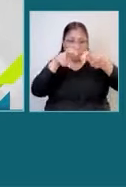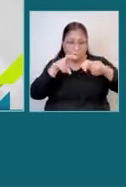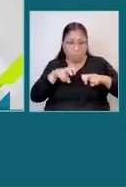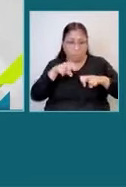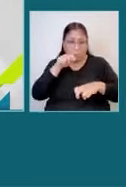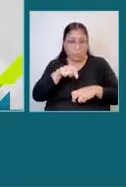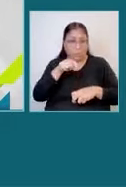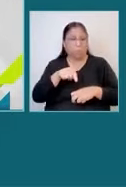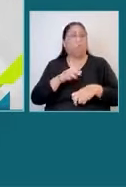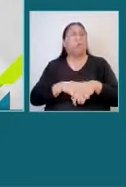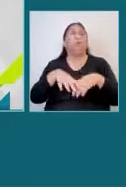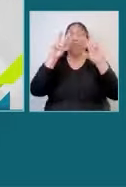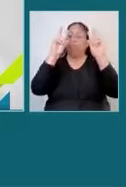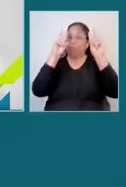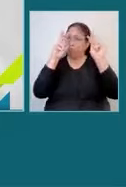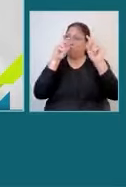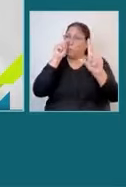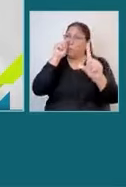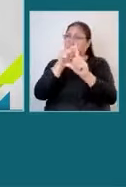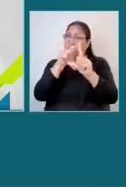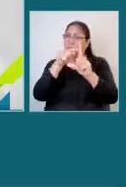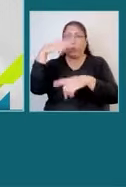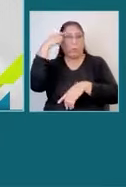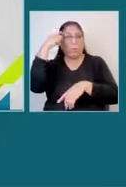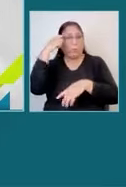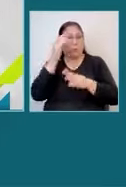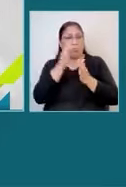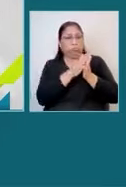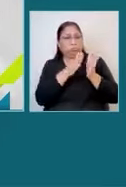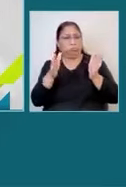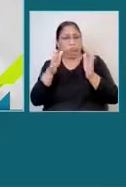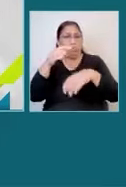tema central para tratar de pensar en el mediano plazo.